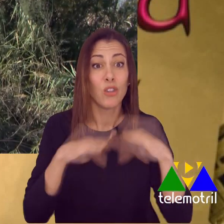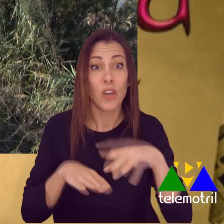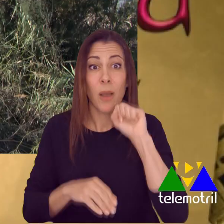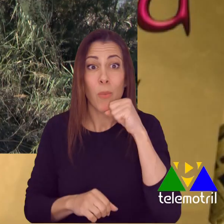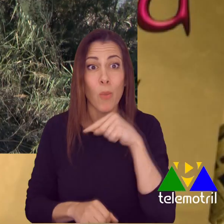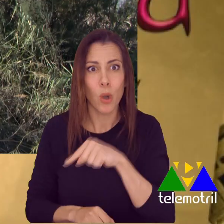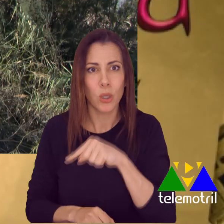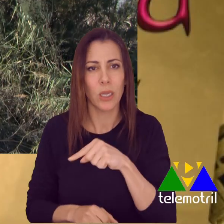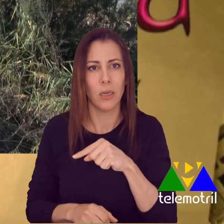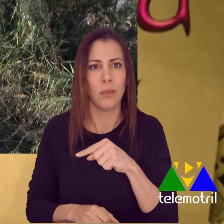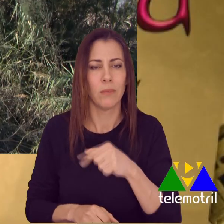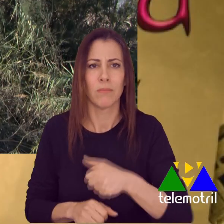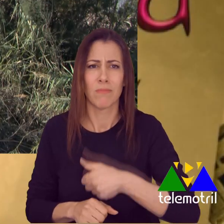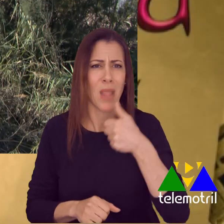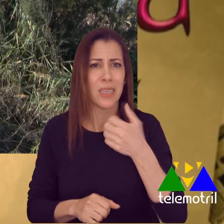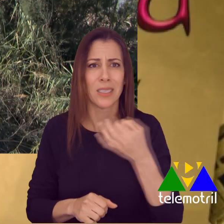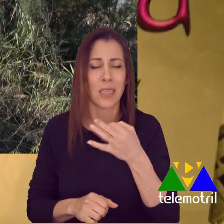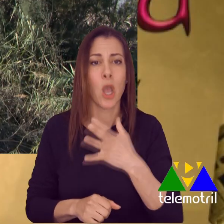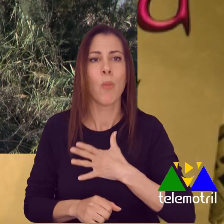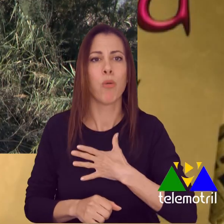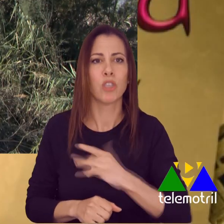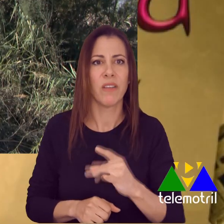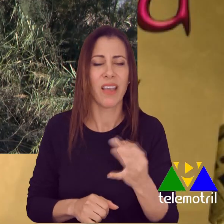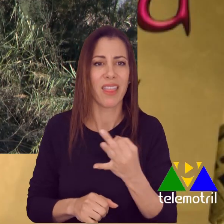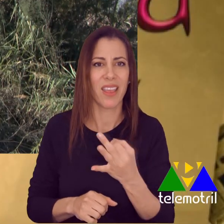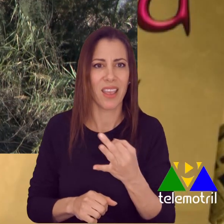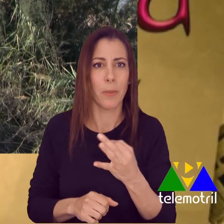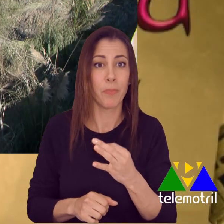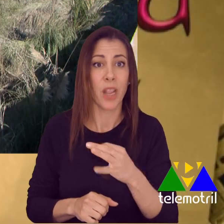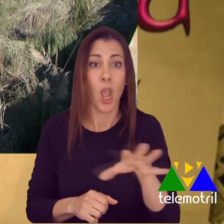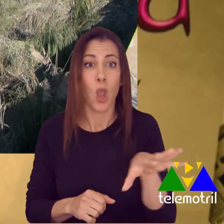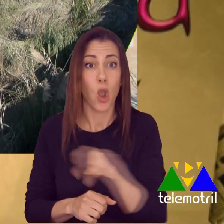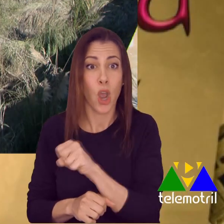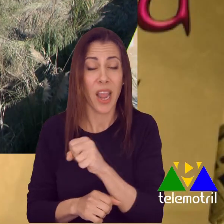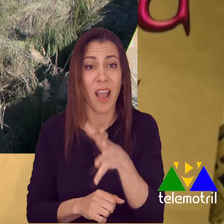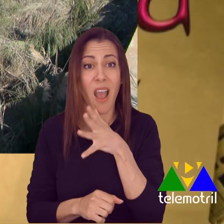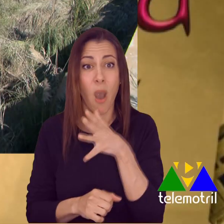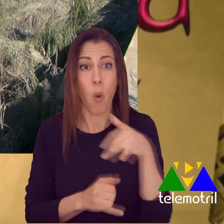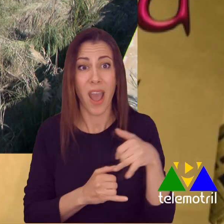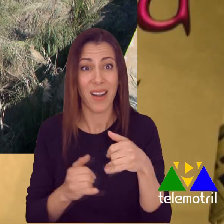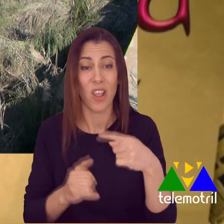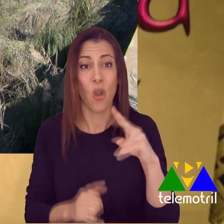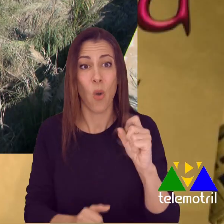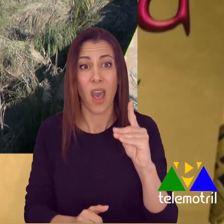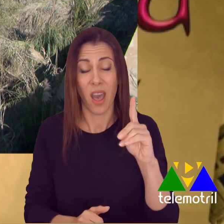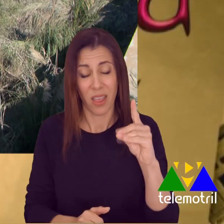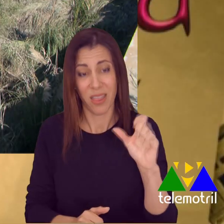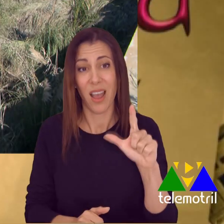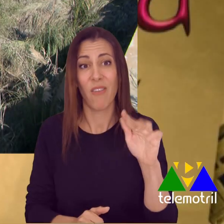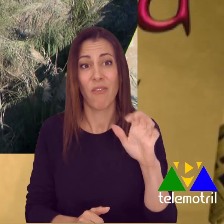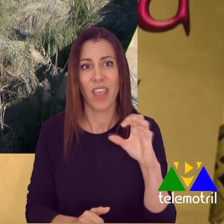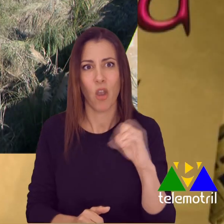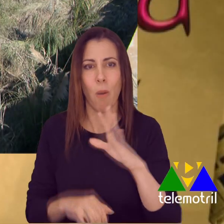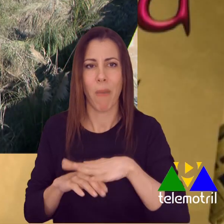Motril está basada fundamentalmente en la posibilidad de sacar agua desde el río Guadalfeo y poner en riego la